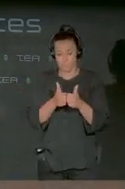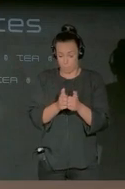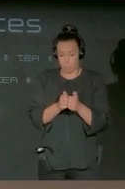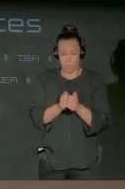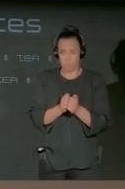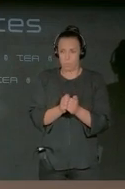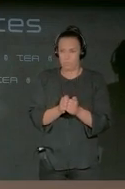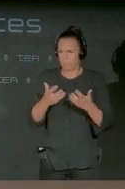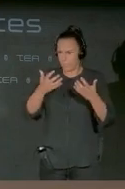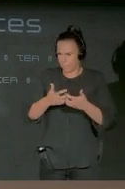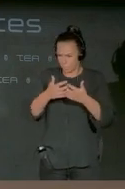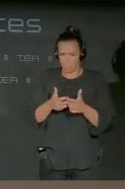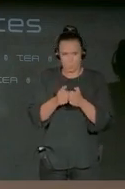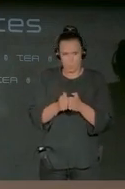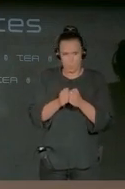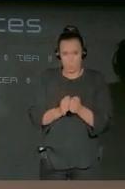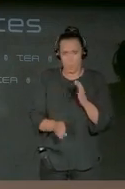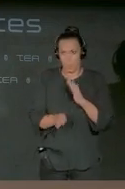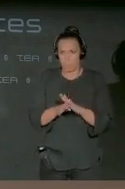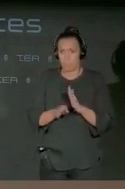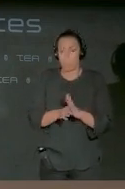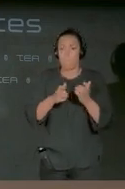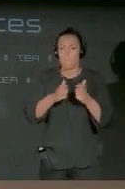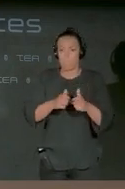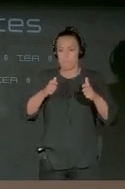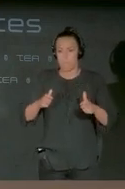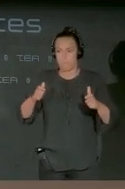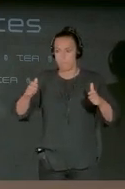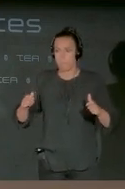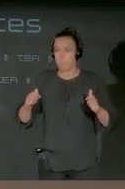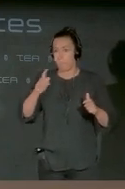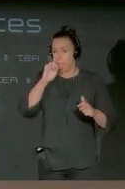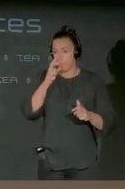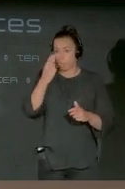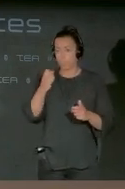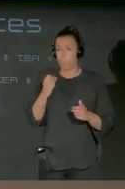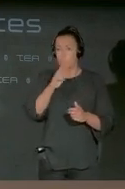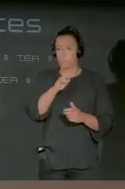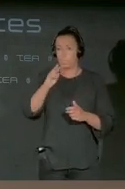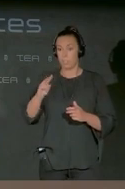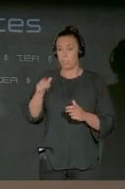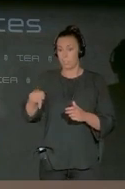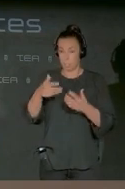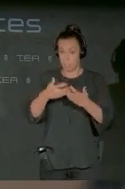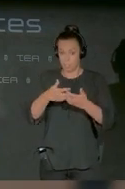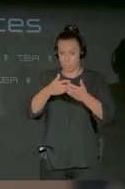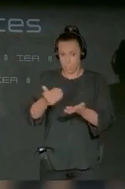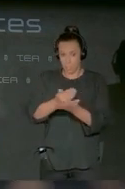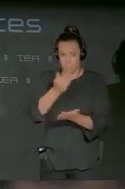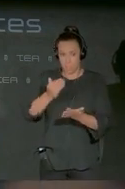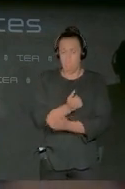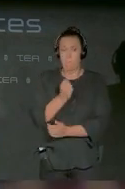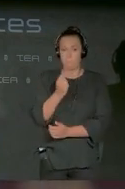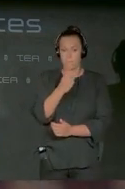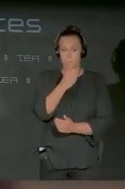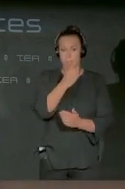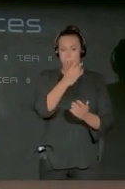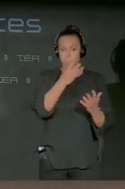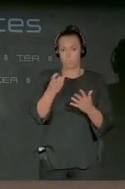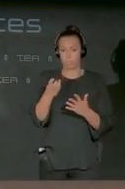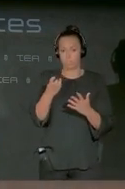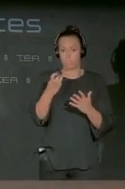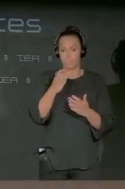videojuego continúa en crecimiento. En el año 2022, esta facturó unos 184.000 millones de dólares a nivel mundial, con previsiones